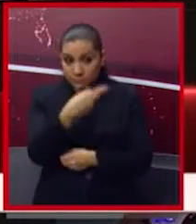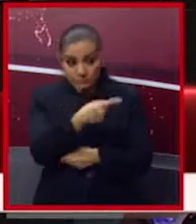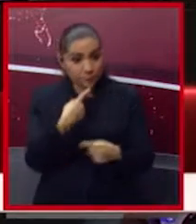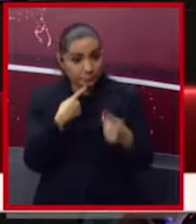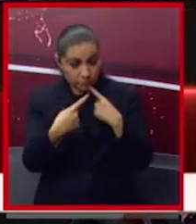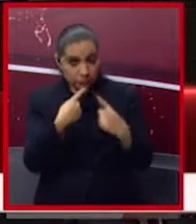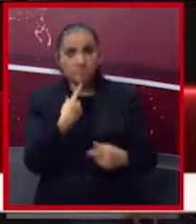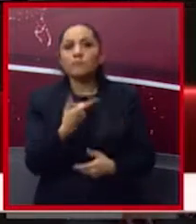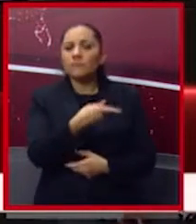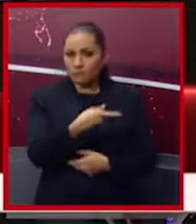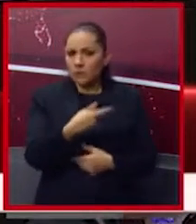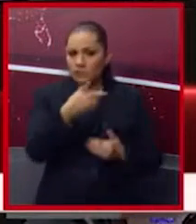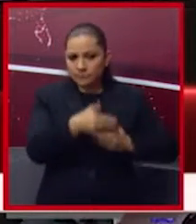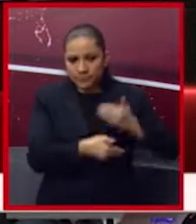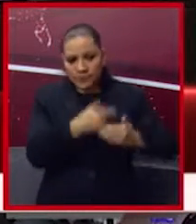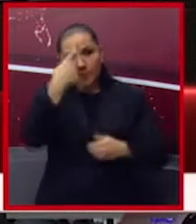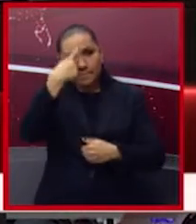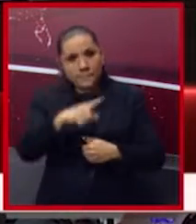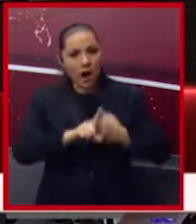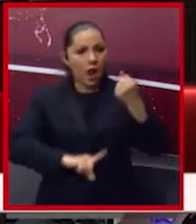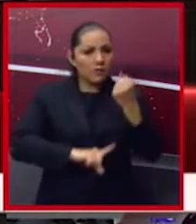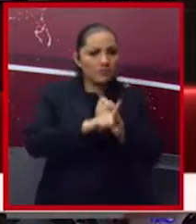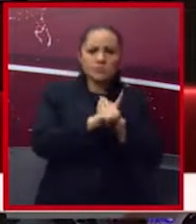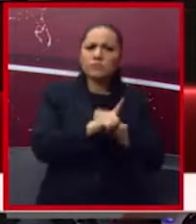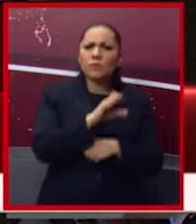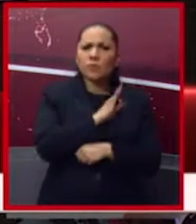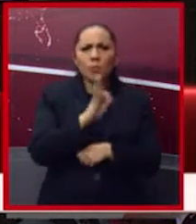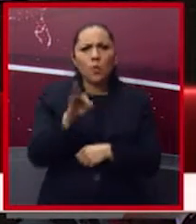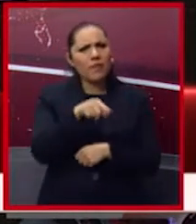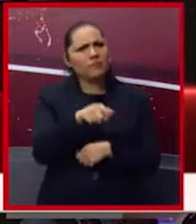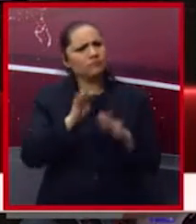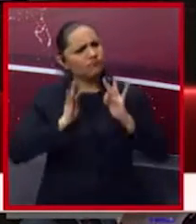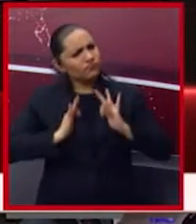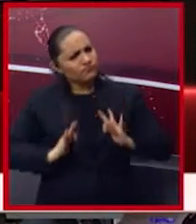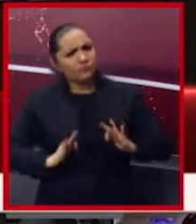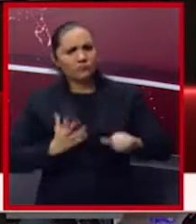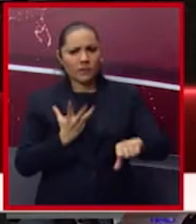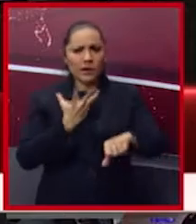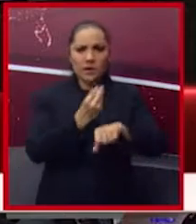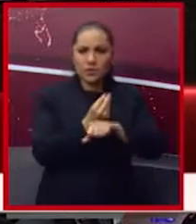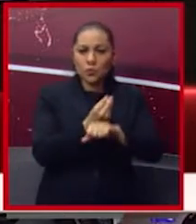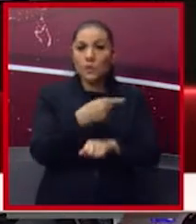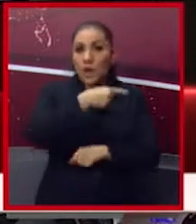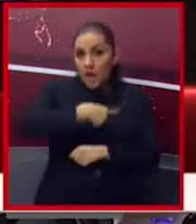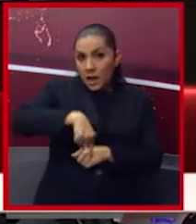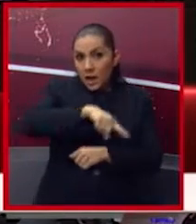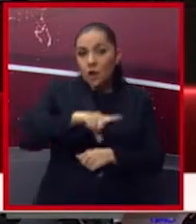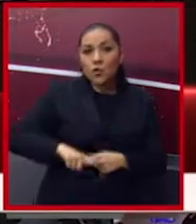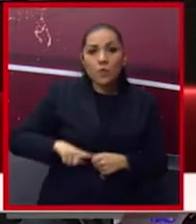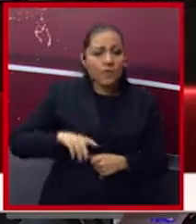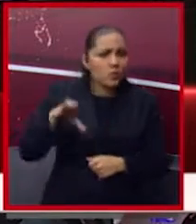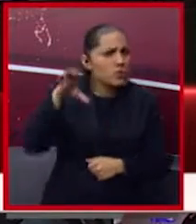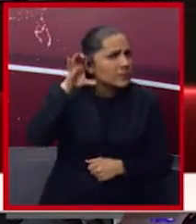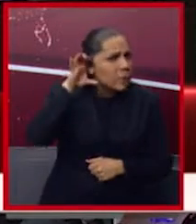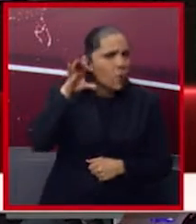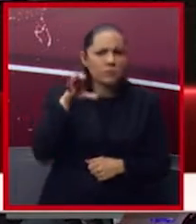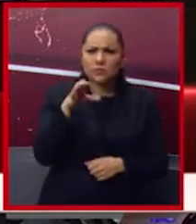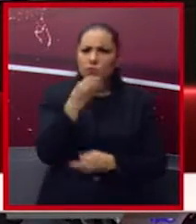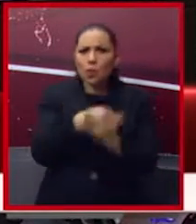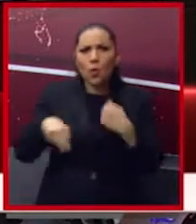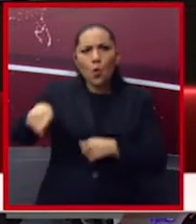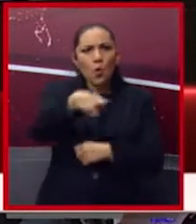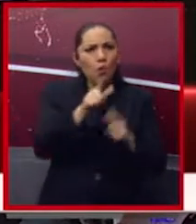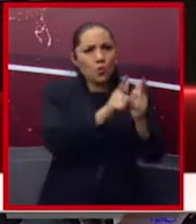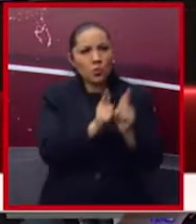conflictos y canalizarlos por la vía pacífica. Se escucha y se atienden las exigencias de todos los grupos